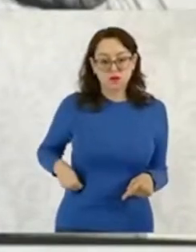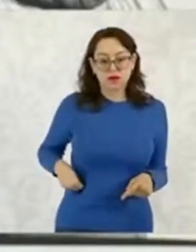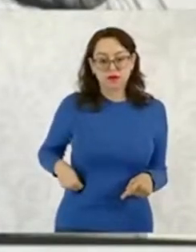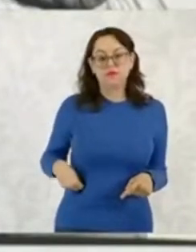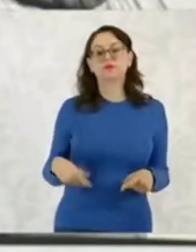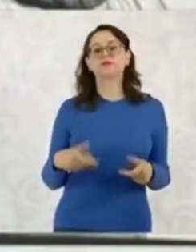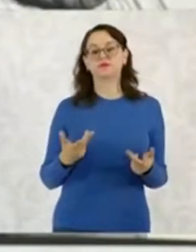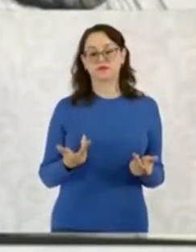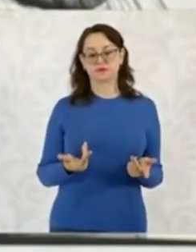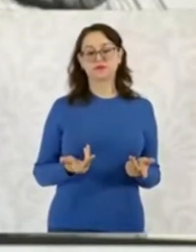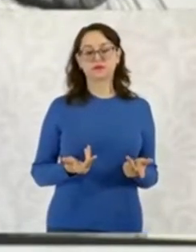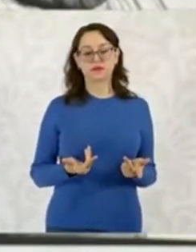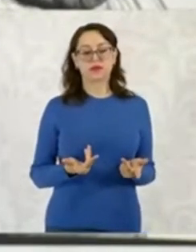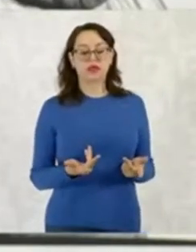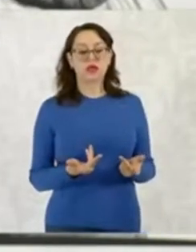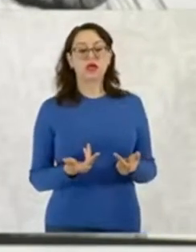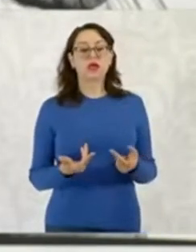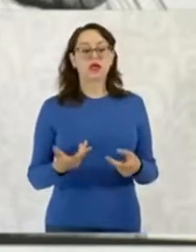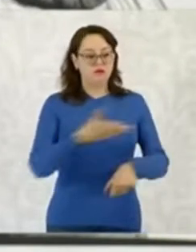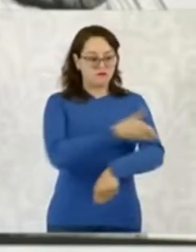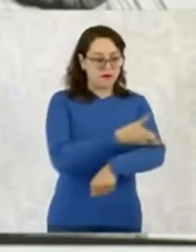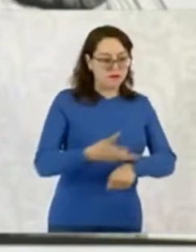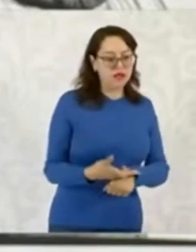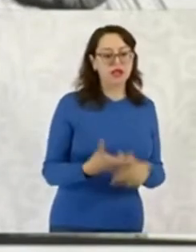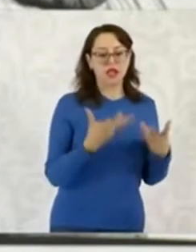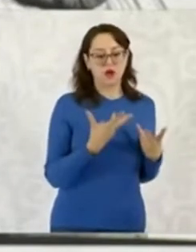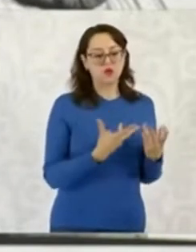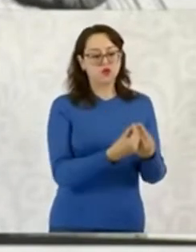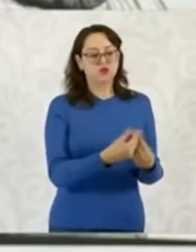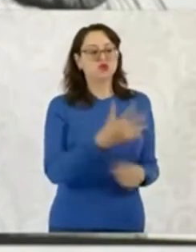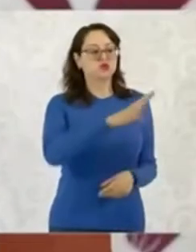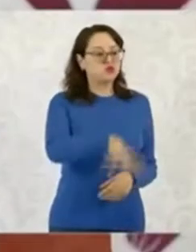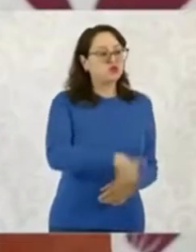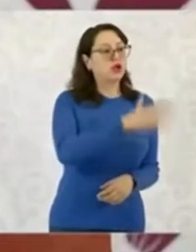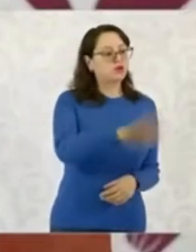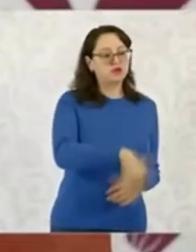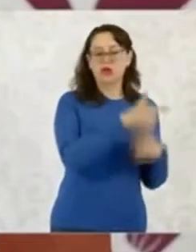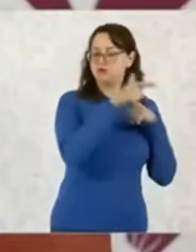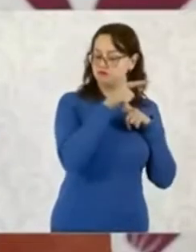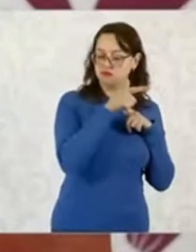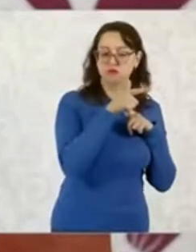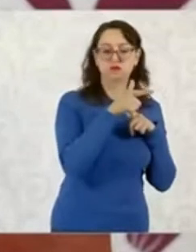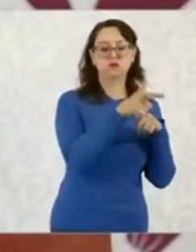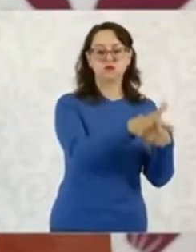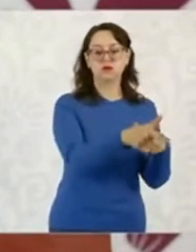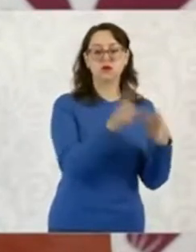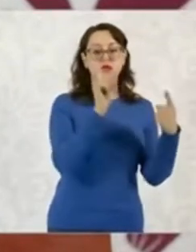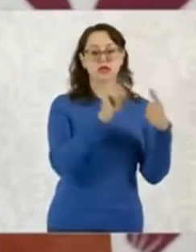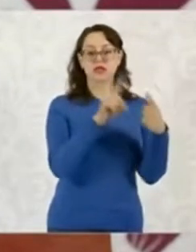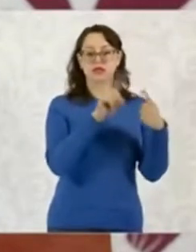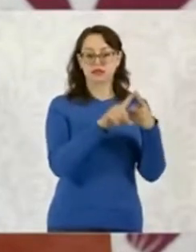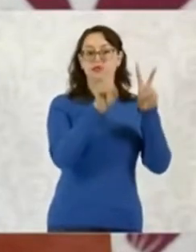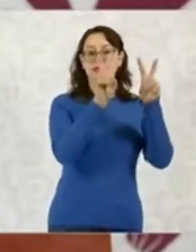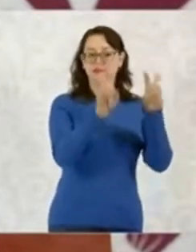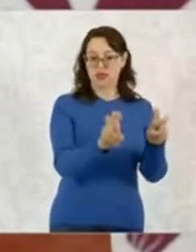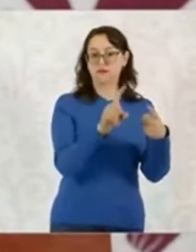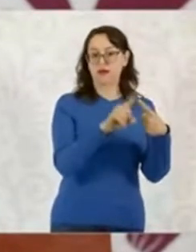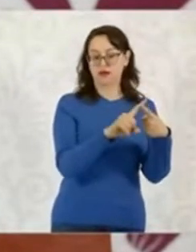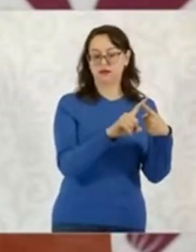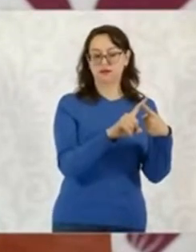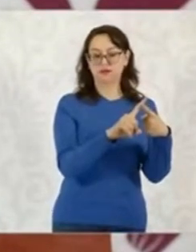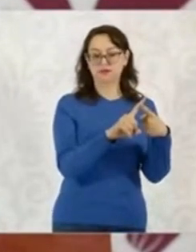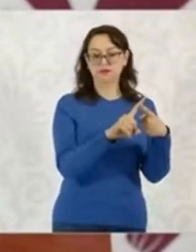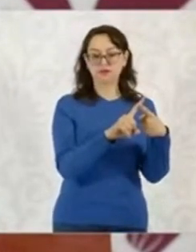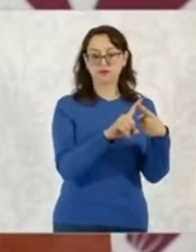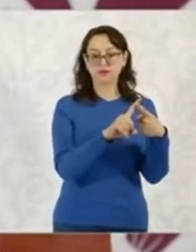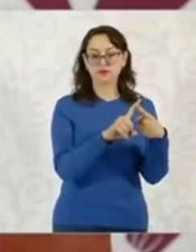y poder seguir junto con los familiares buscando a las personas desaparecidas. Ese es un tema. Y también